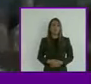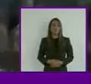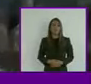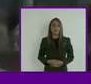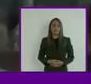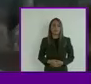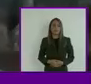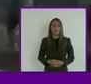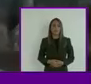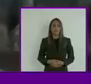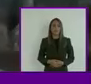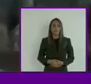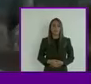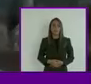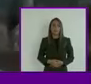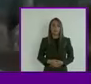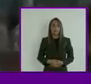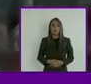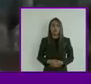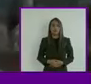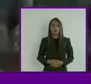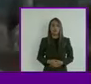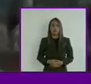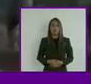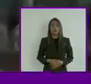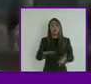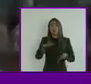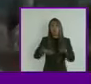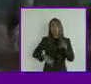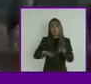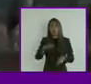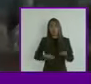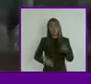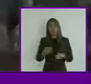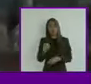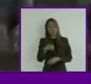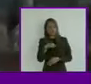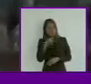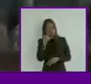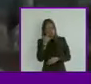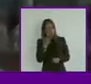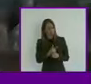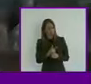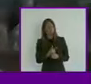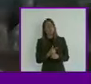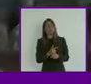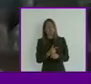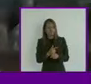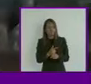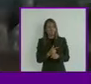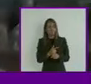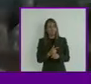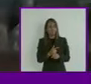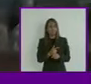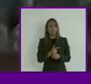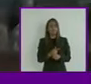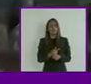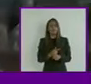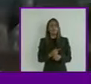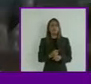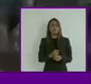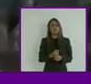casos, y creo que en muchas ocasiones lo hemos visto todavía con mayor frecuencia, ha sido un incremento